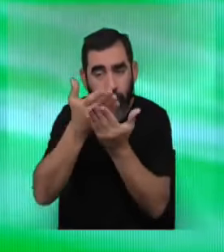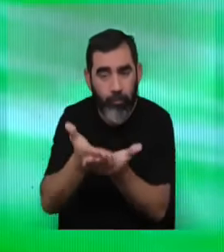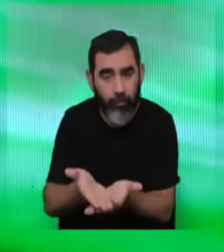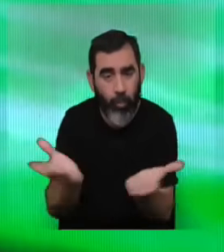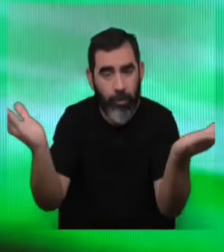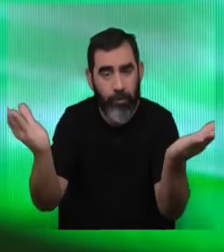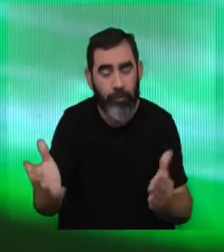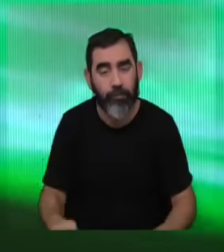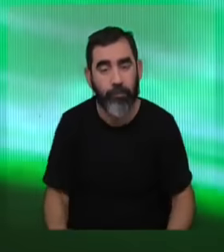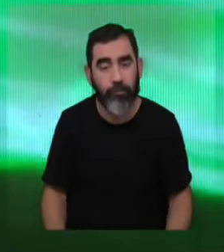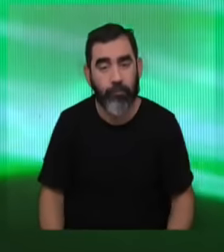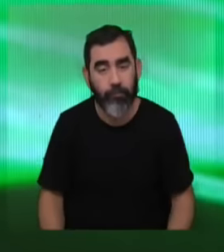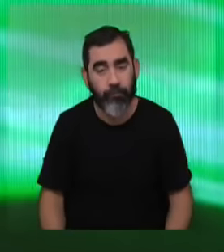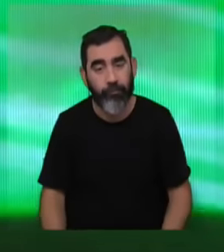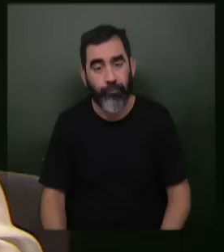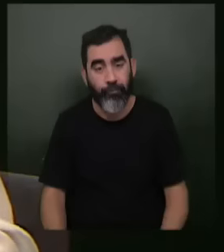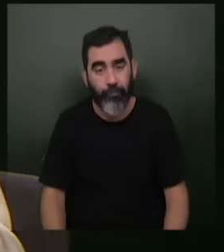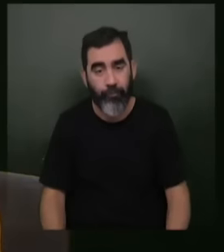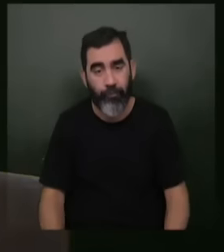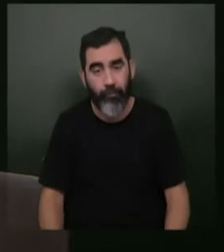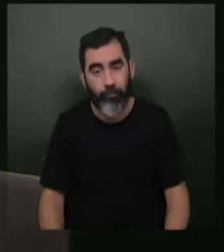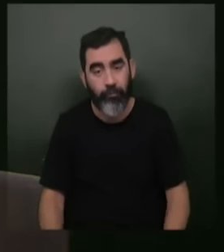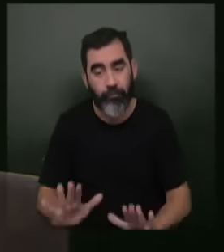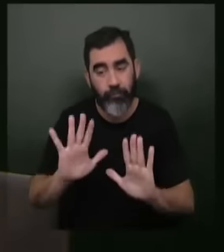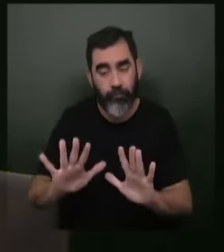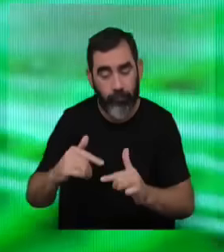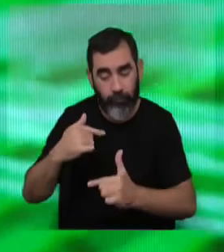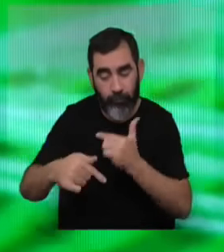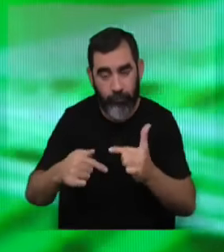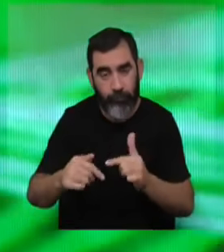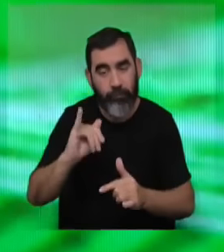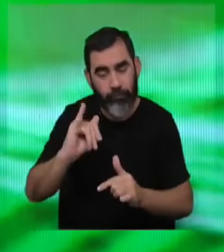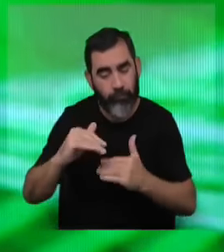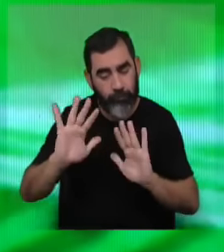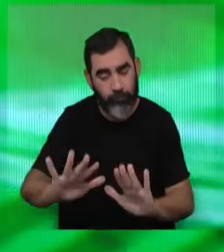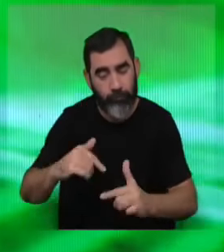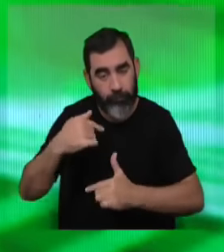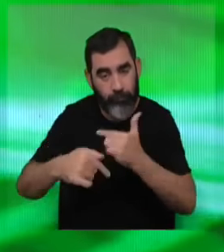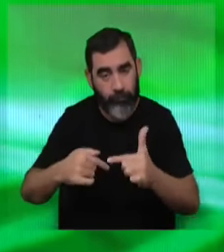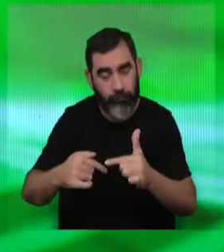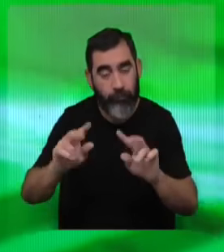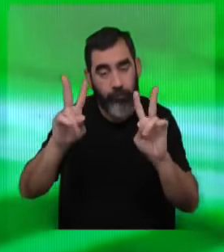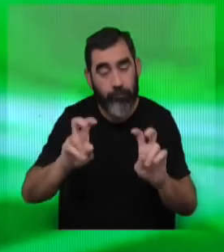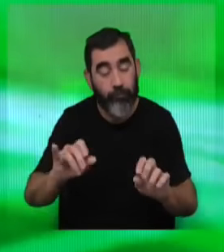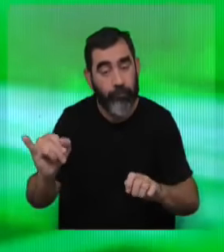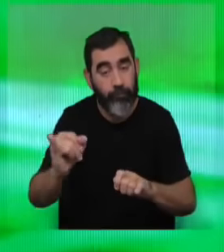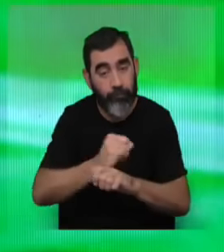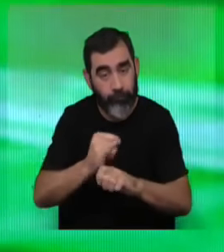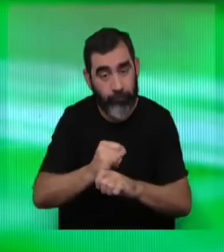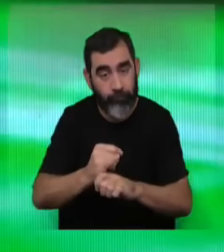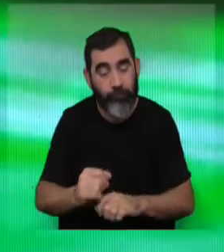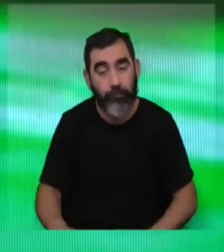visibilidad de marcar y de dejarlo instalado indudablemente quedó instalado desde el punto de vista de la